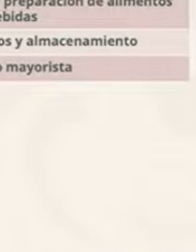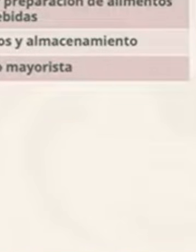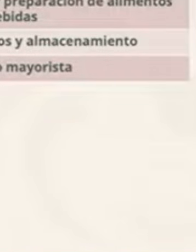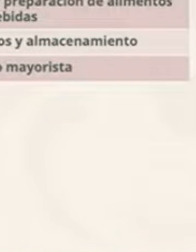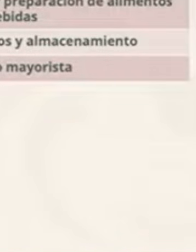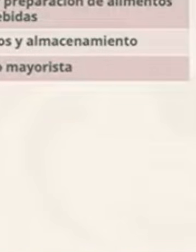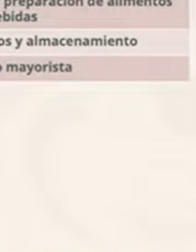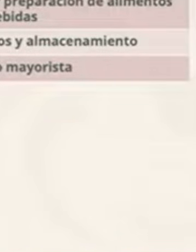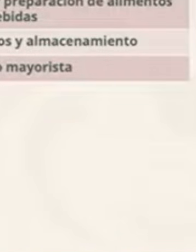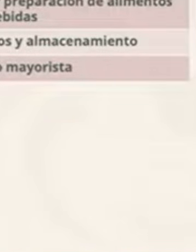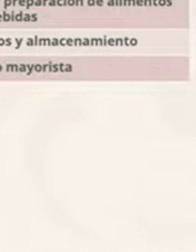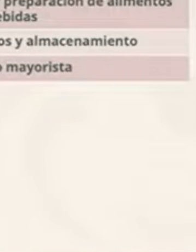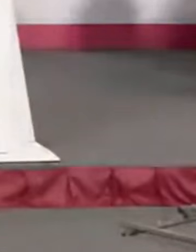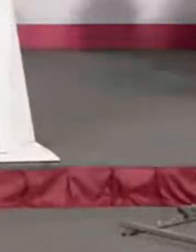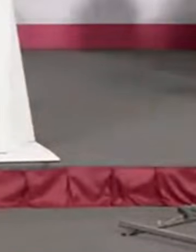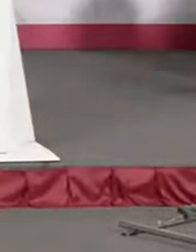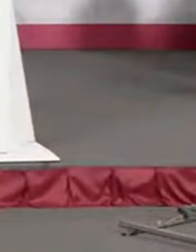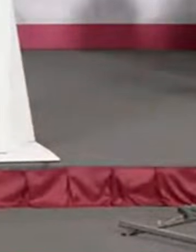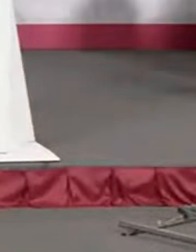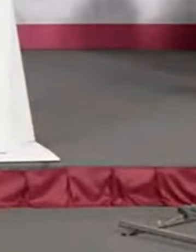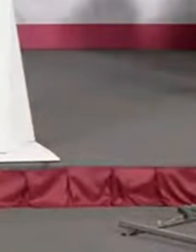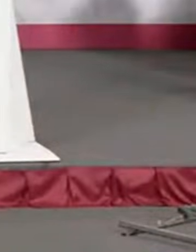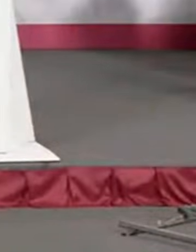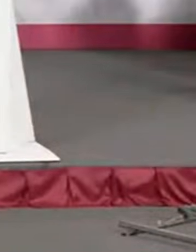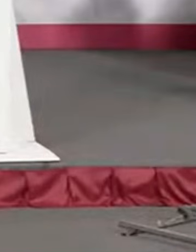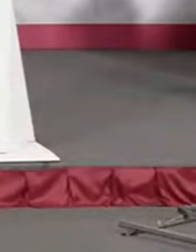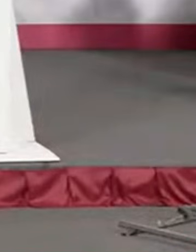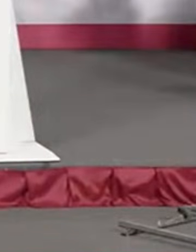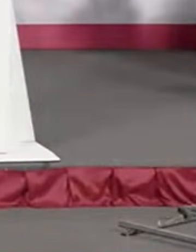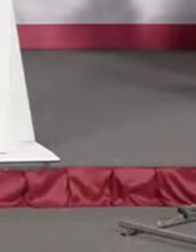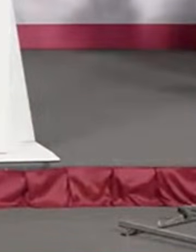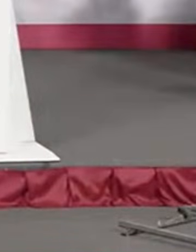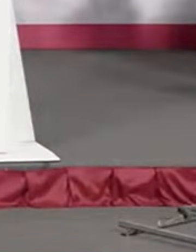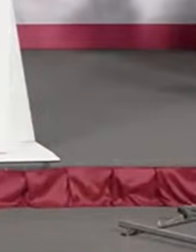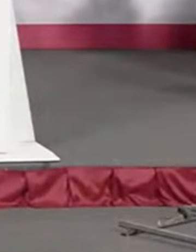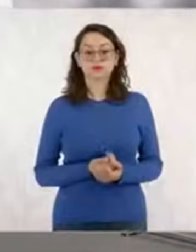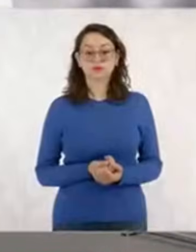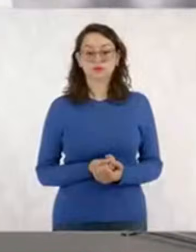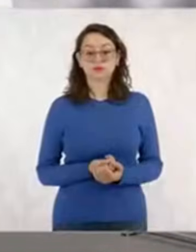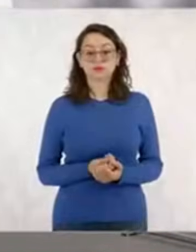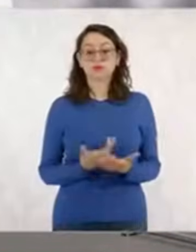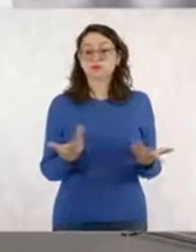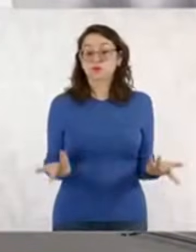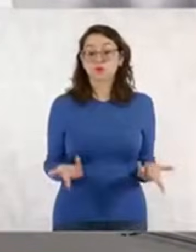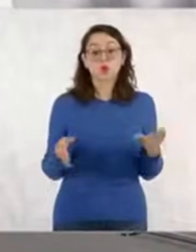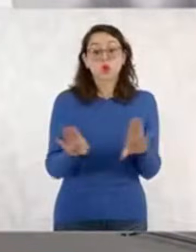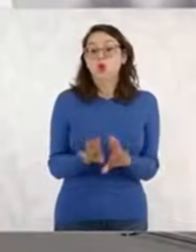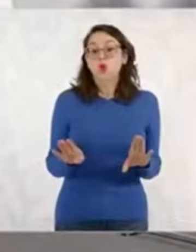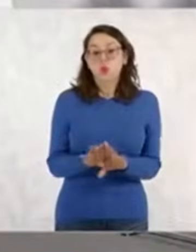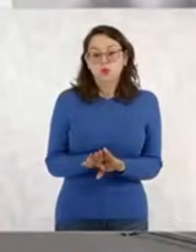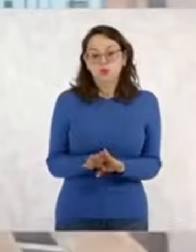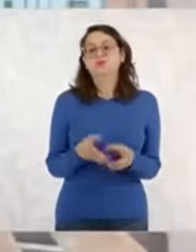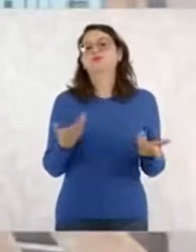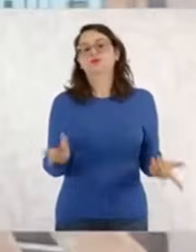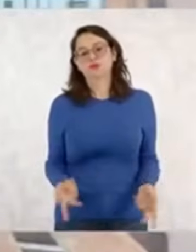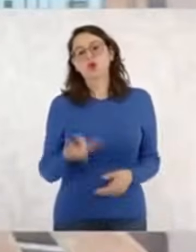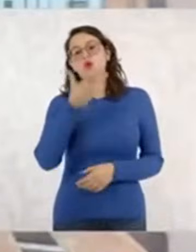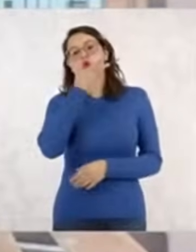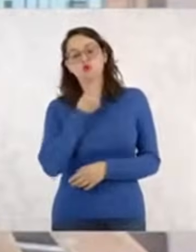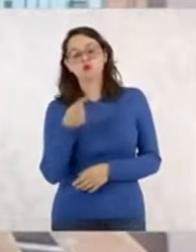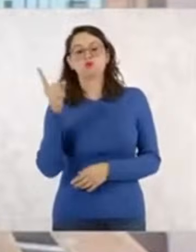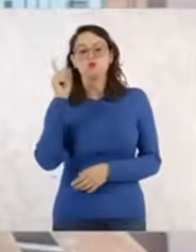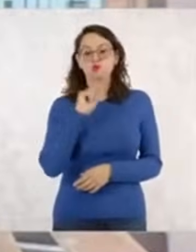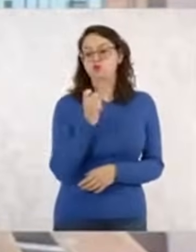propuesta de manera muy concreta? Para garantizar los derechos de las y los trabajadores, se establecerá a